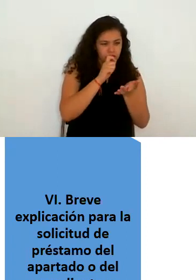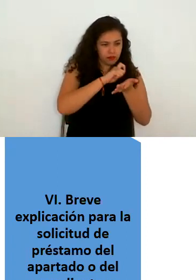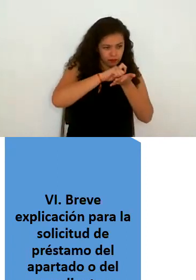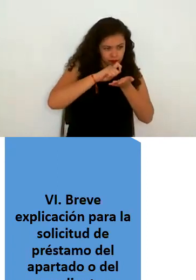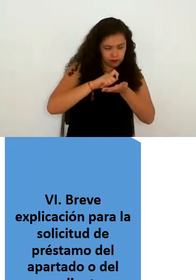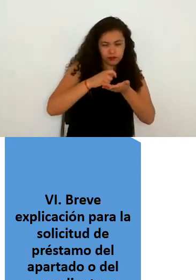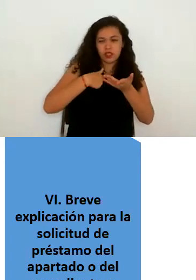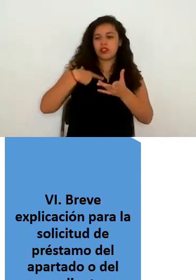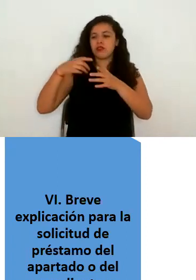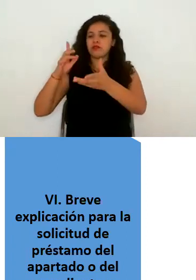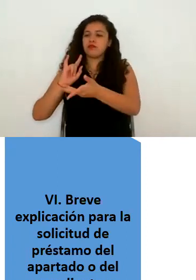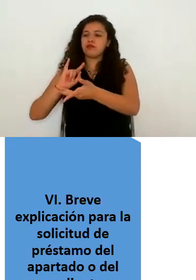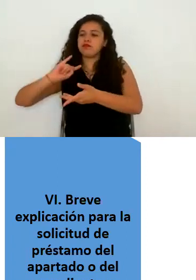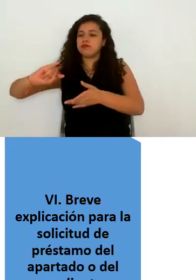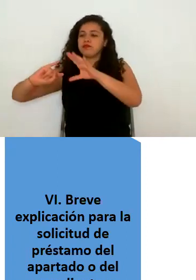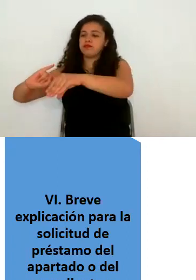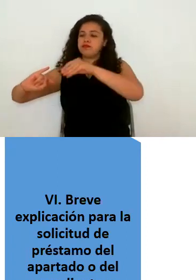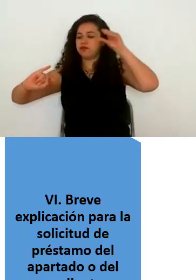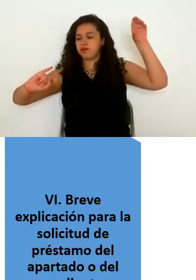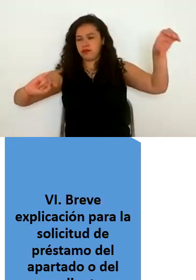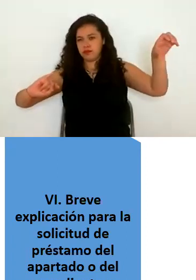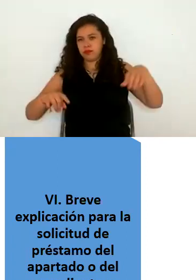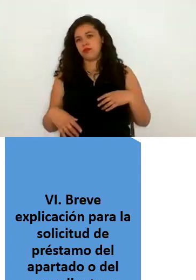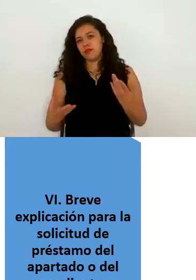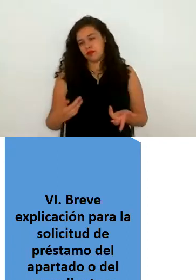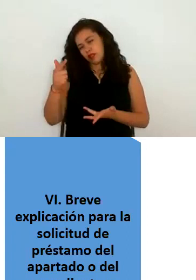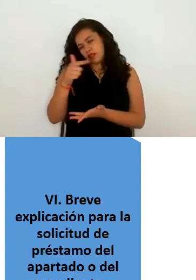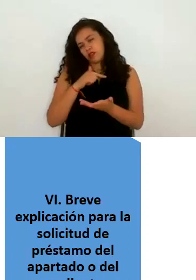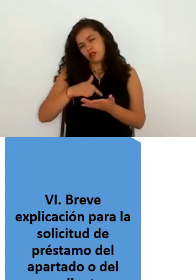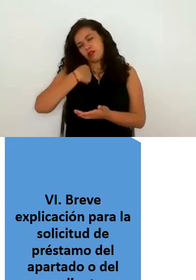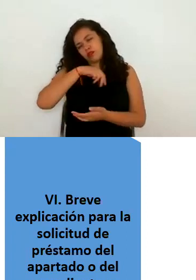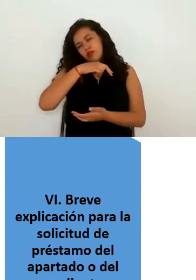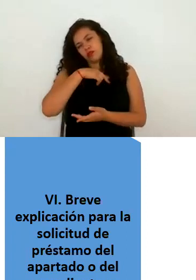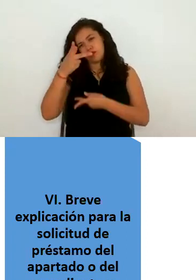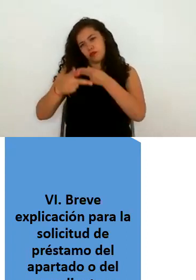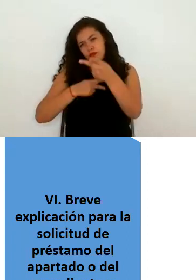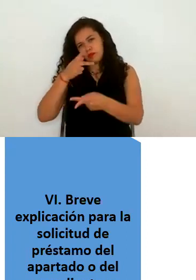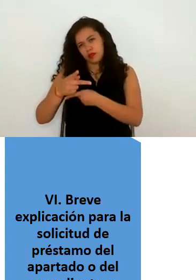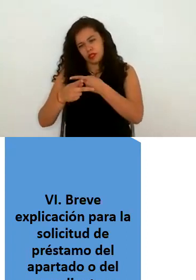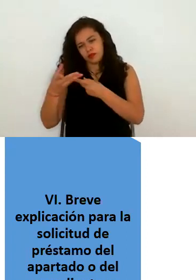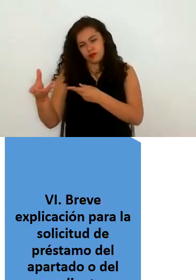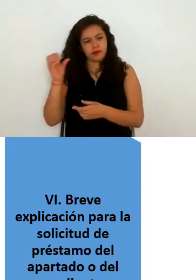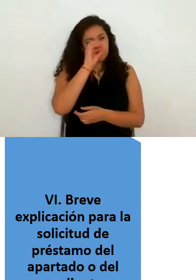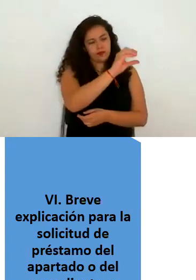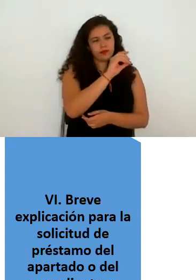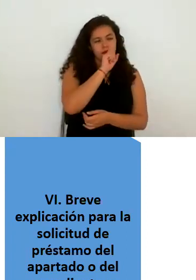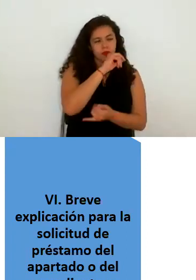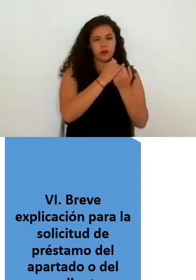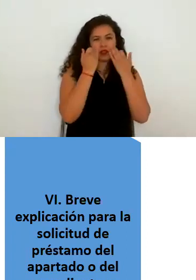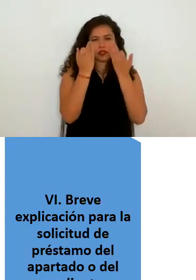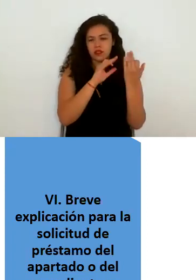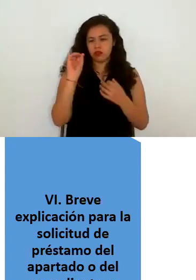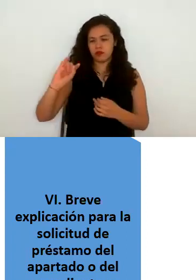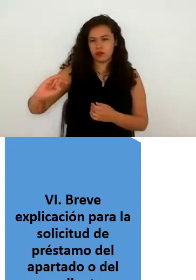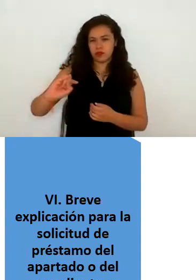del expediente, y colocarlo en el lugar donde estamos retirando el expediente. Y nos dice